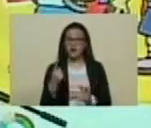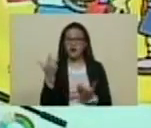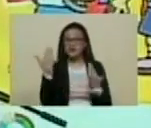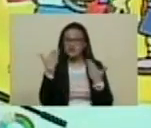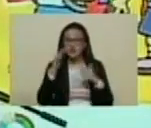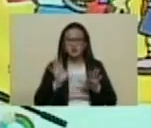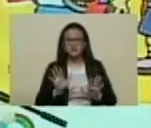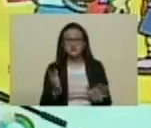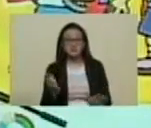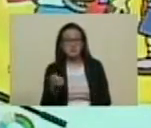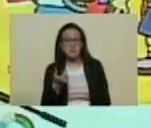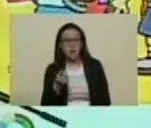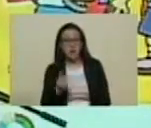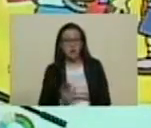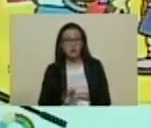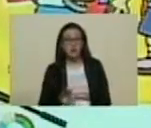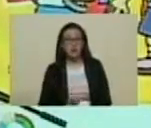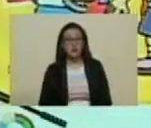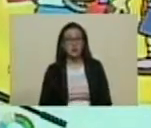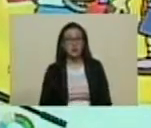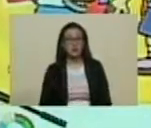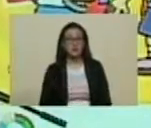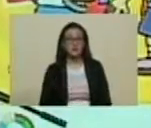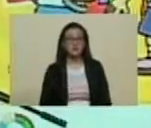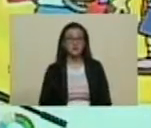daban. ¿Verdad, Cilia?